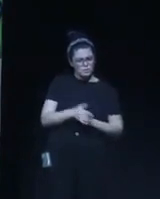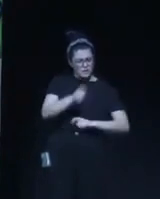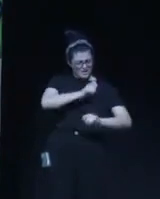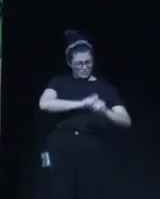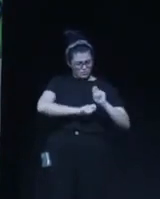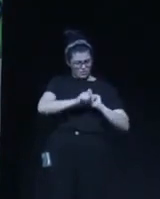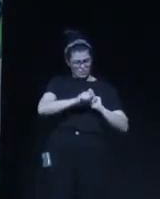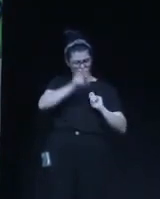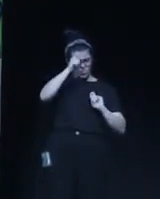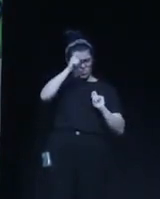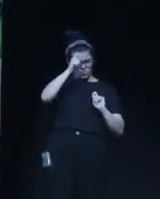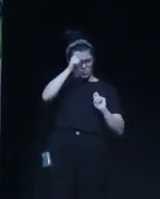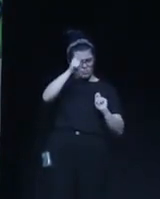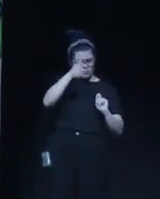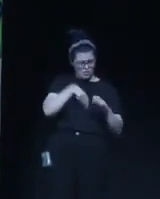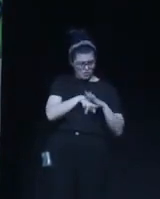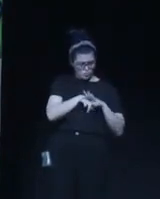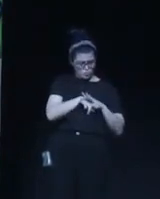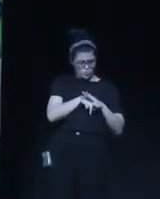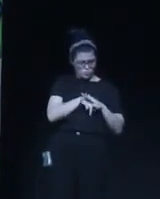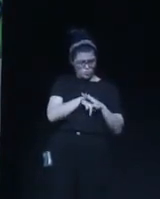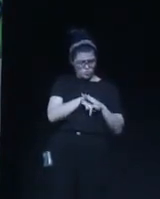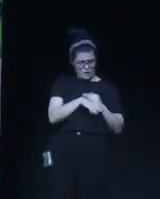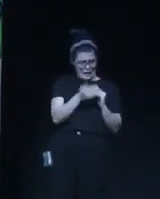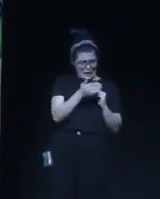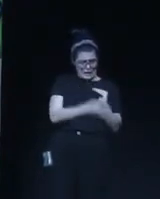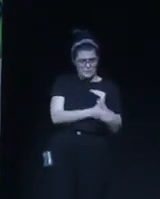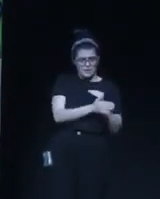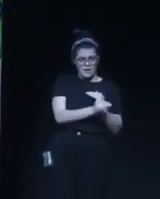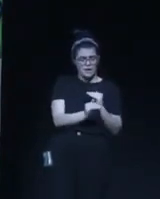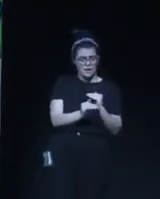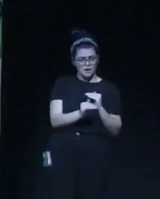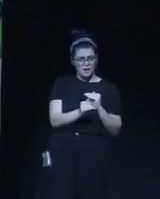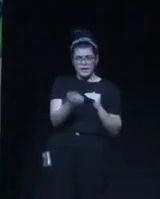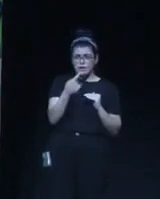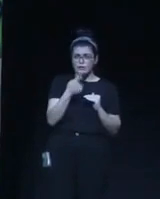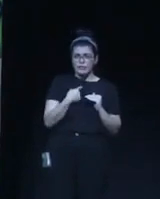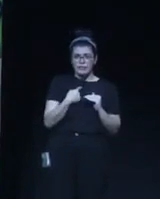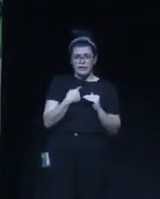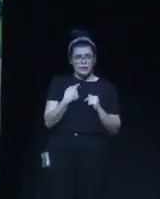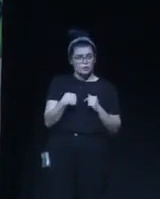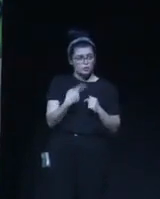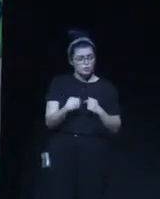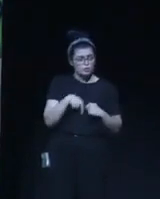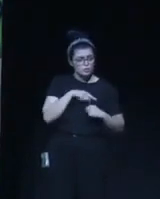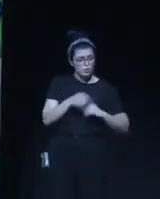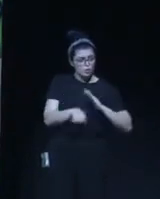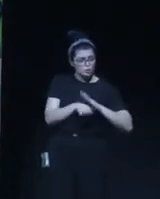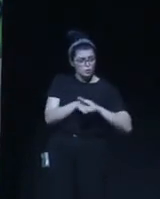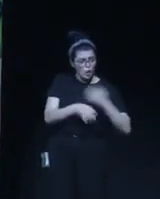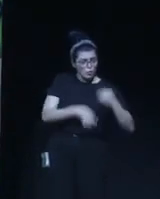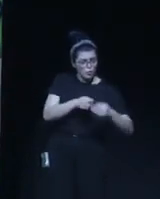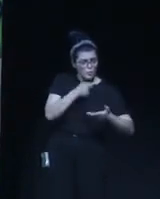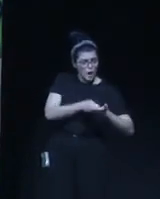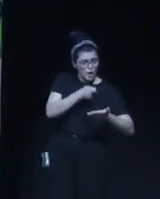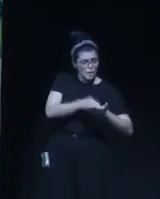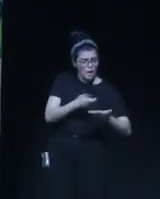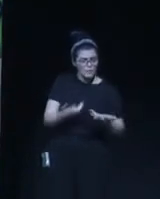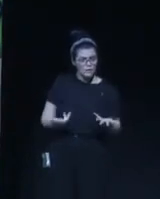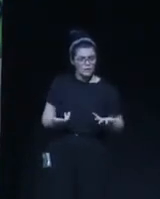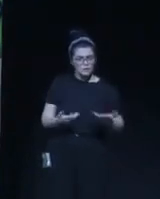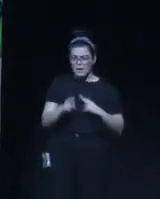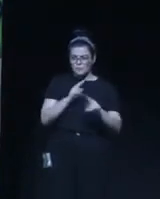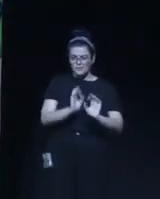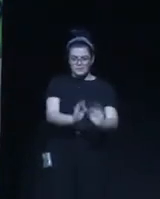de pueblo con los recursos que tenemos nos plantean que lo que tenemos que seguir haciendo son poner juicios? Esa fue la